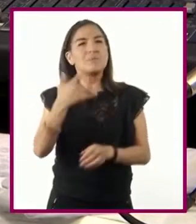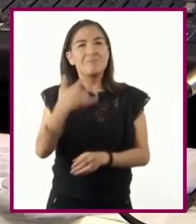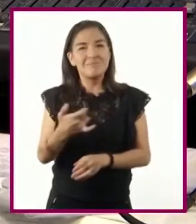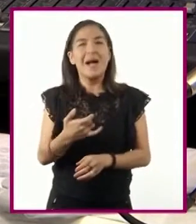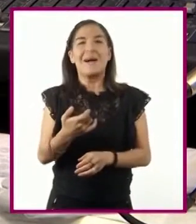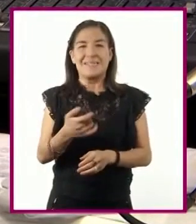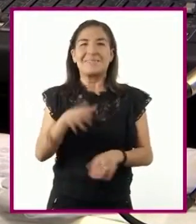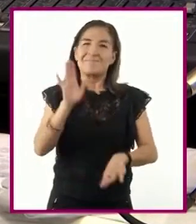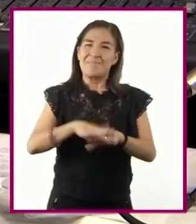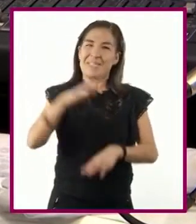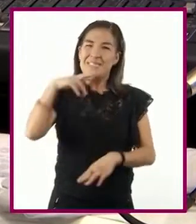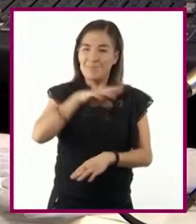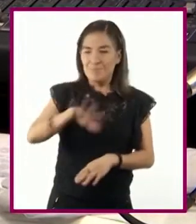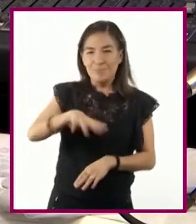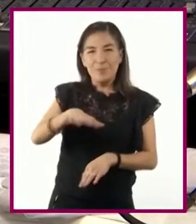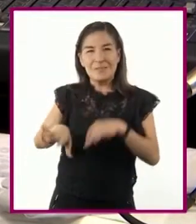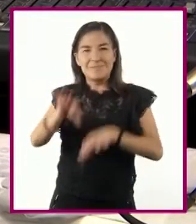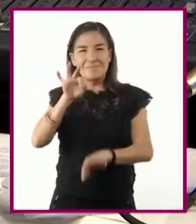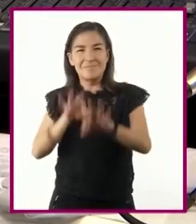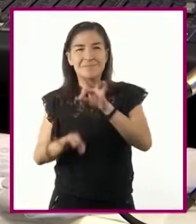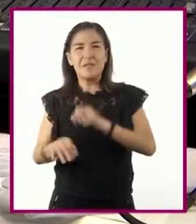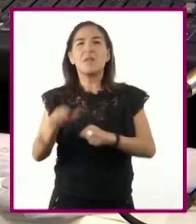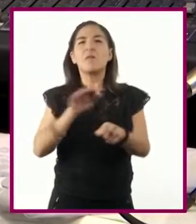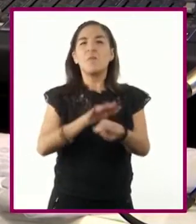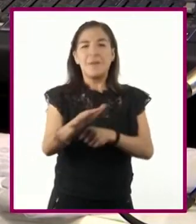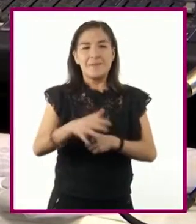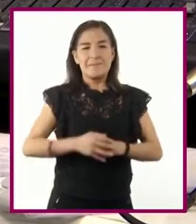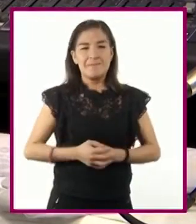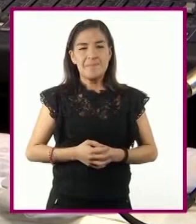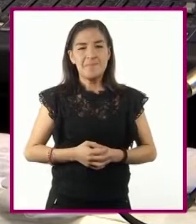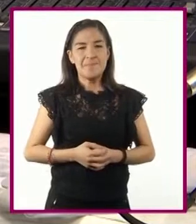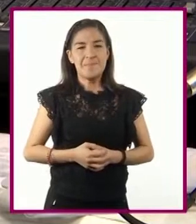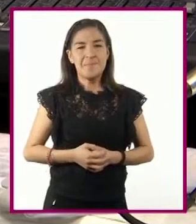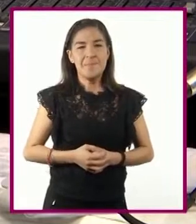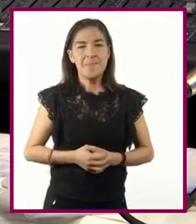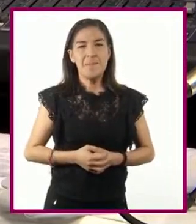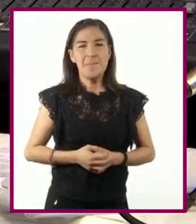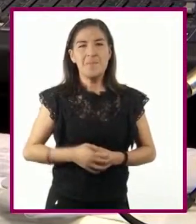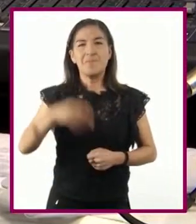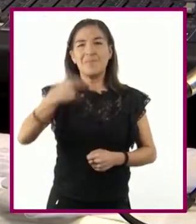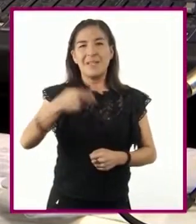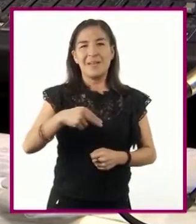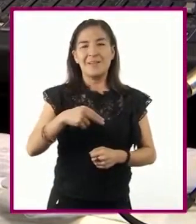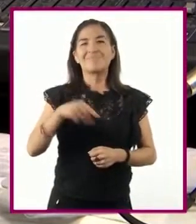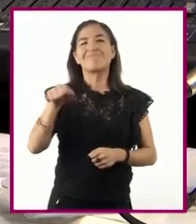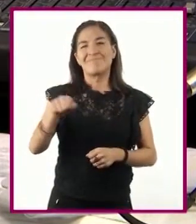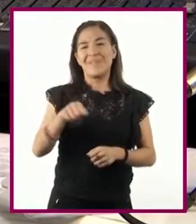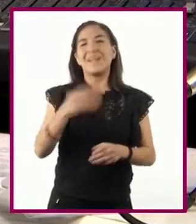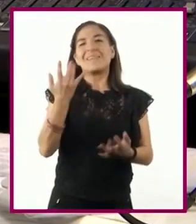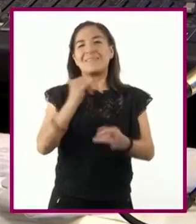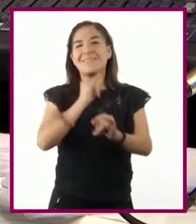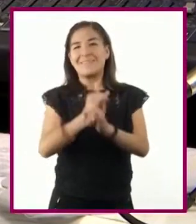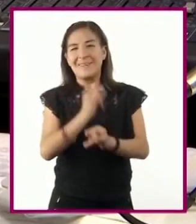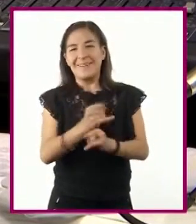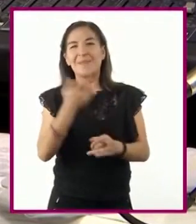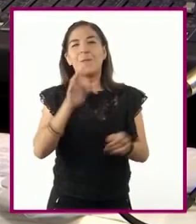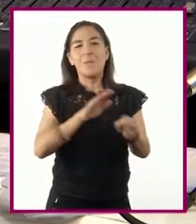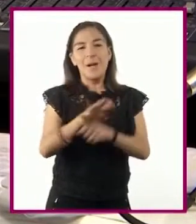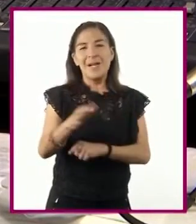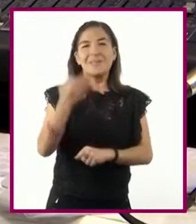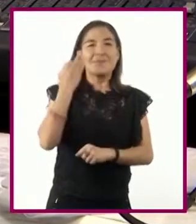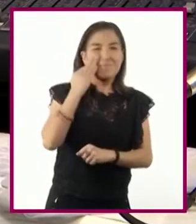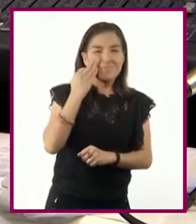rapidez vertiginosa, entre ellos las llamadas redes sociales.